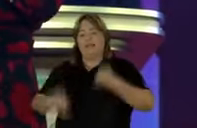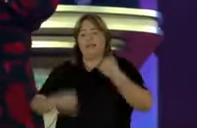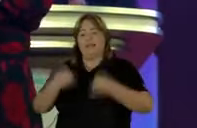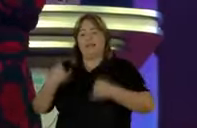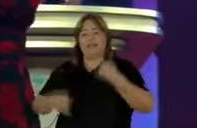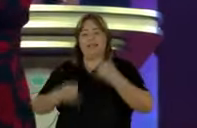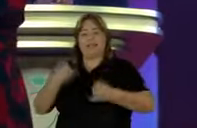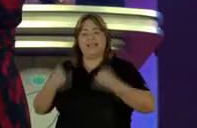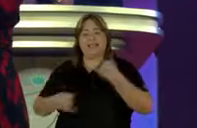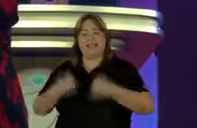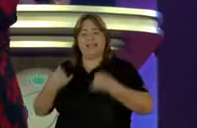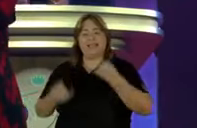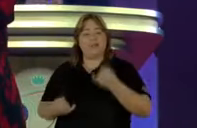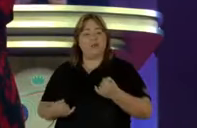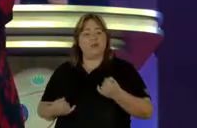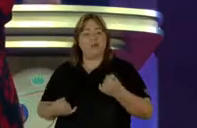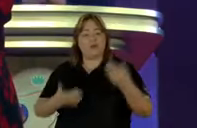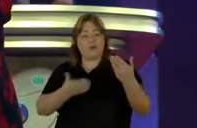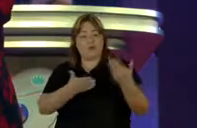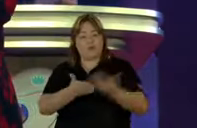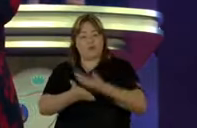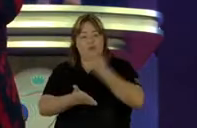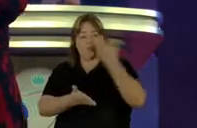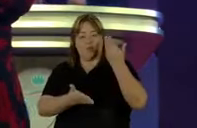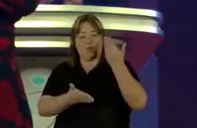a los nuevos miembros de la familia?